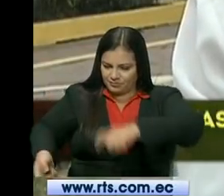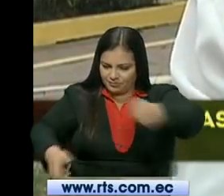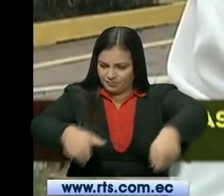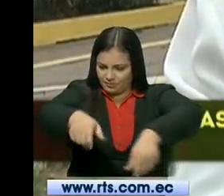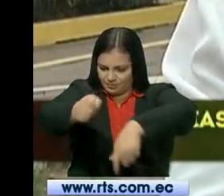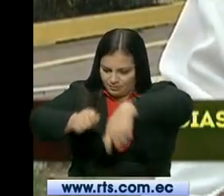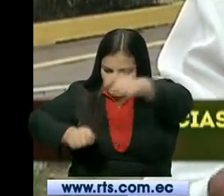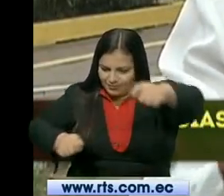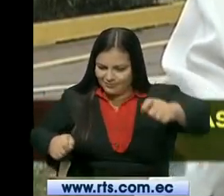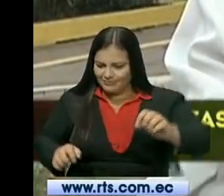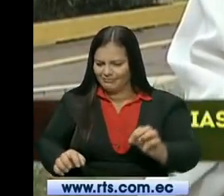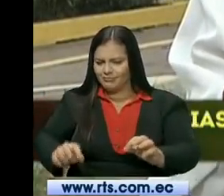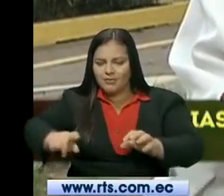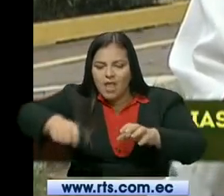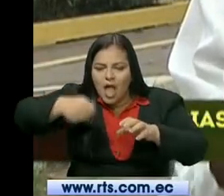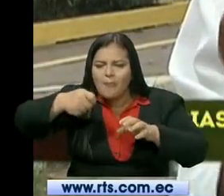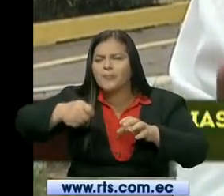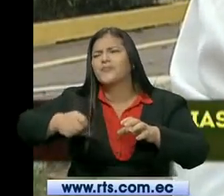llevar el jugo eran unos